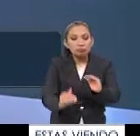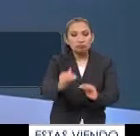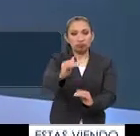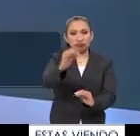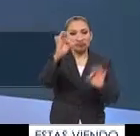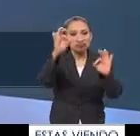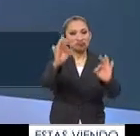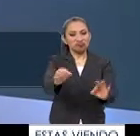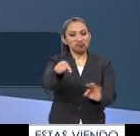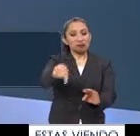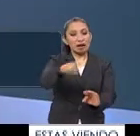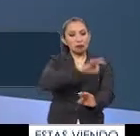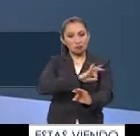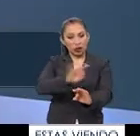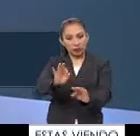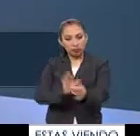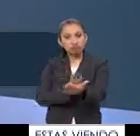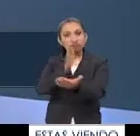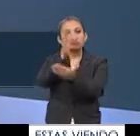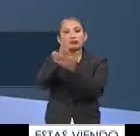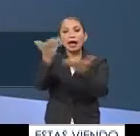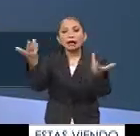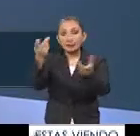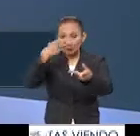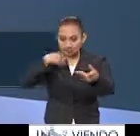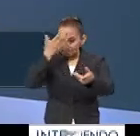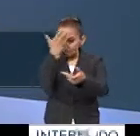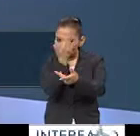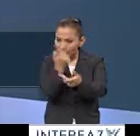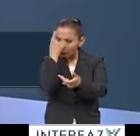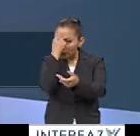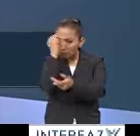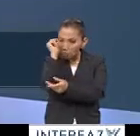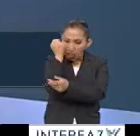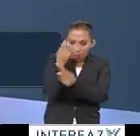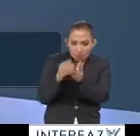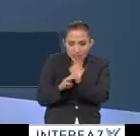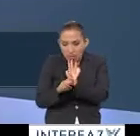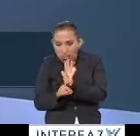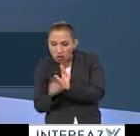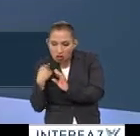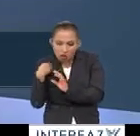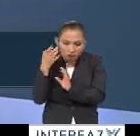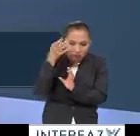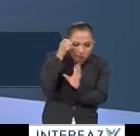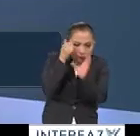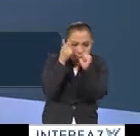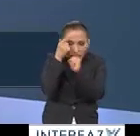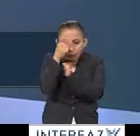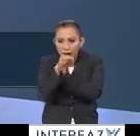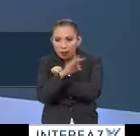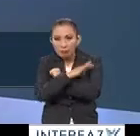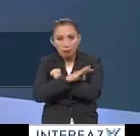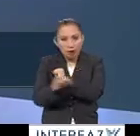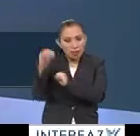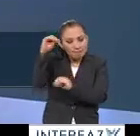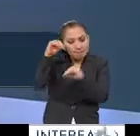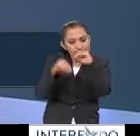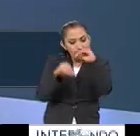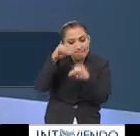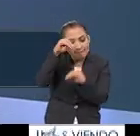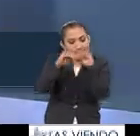pudieran, fueran capaces de desarrollar habilidades teóricas, metodológicas, conceptuales, para poder